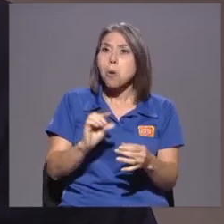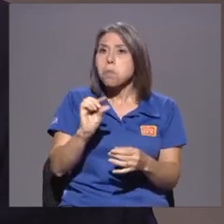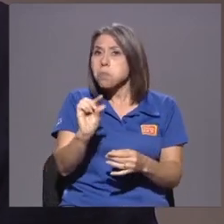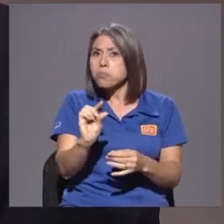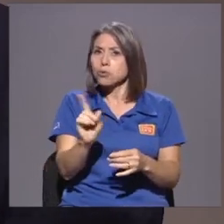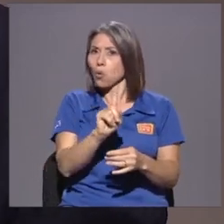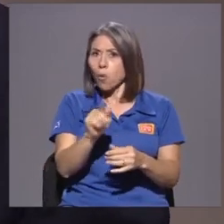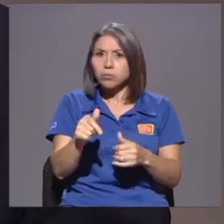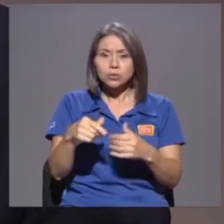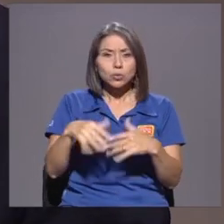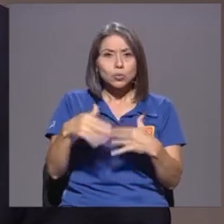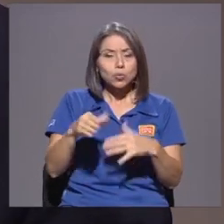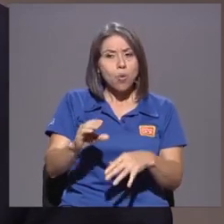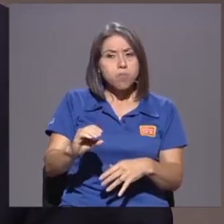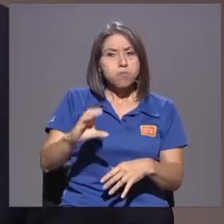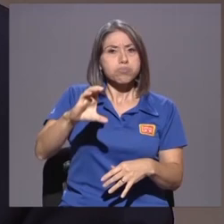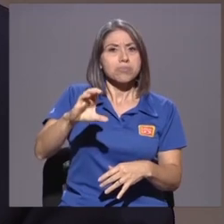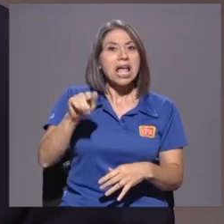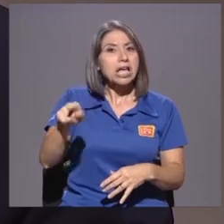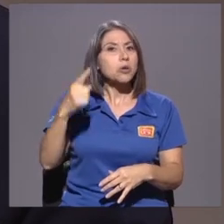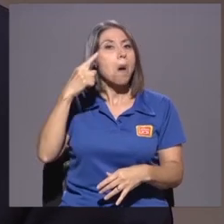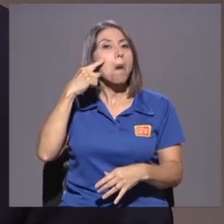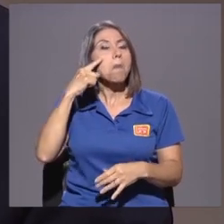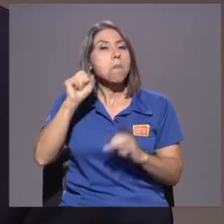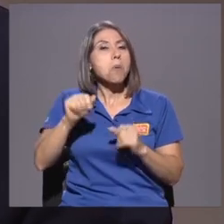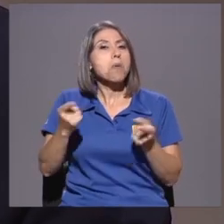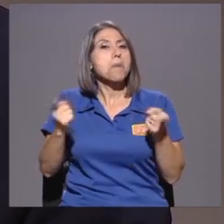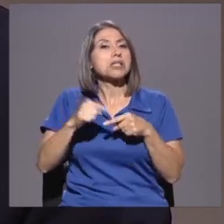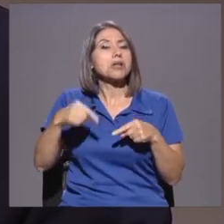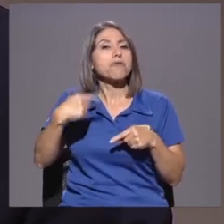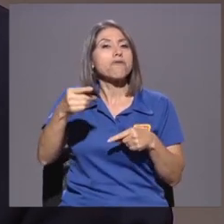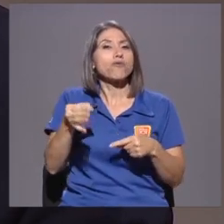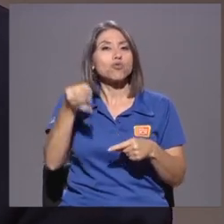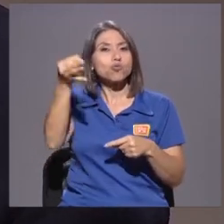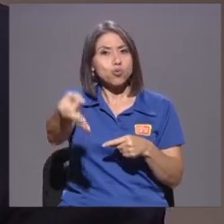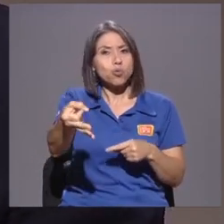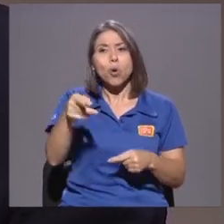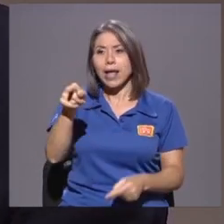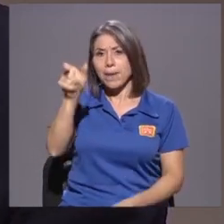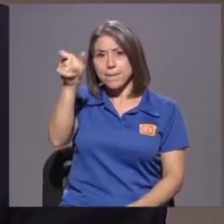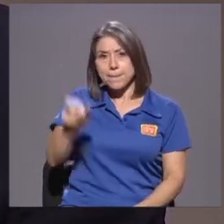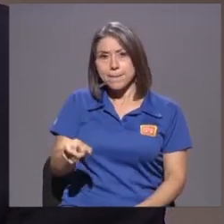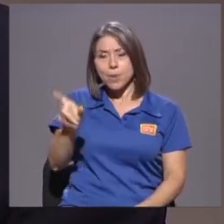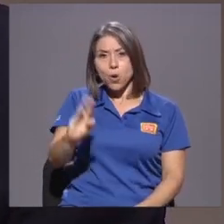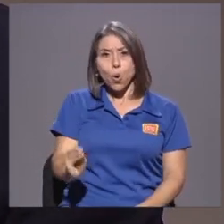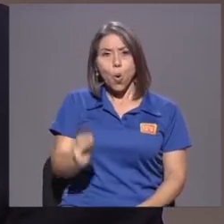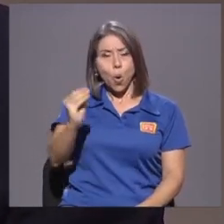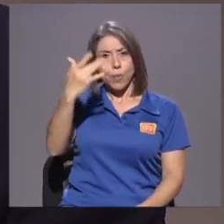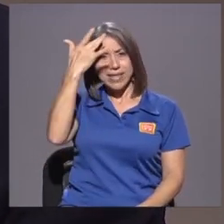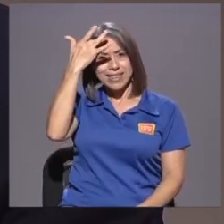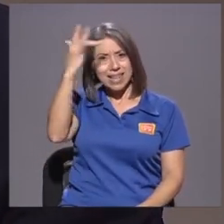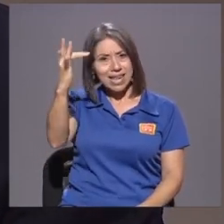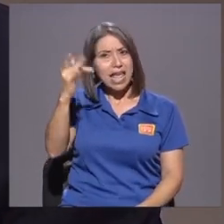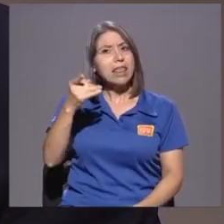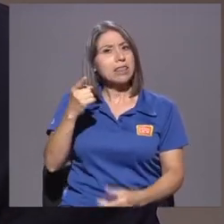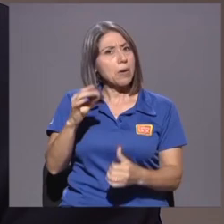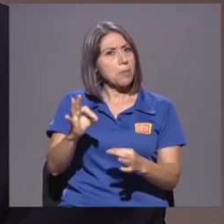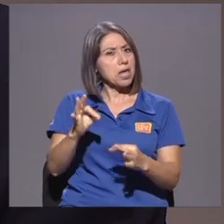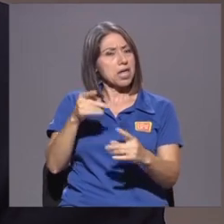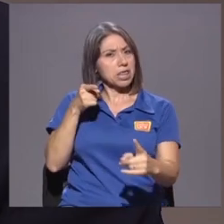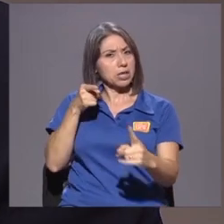creo que esto lo proyecta él al futuro es una persona joven inteligente yo diría que bien intencionada